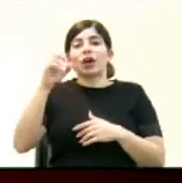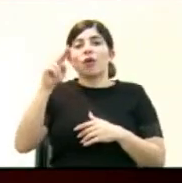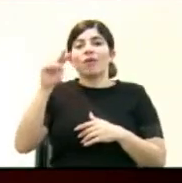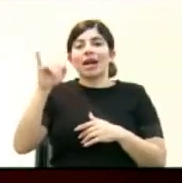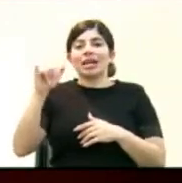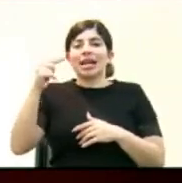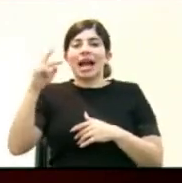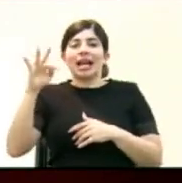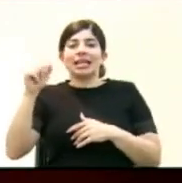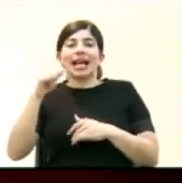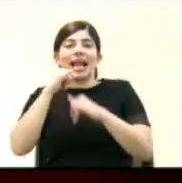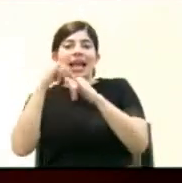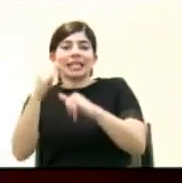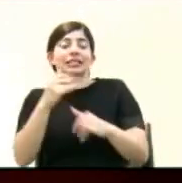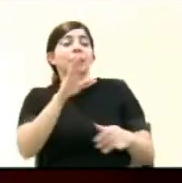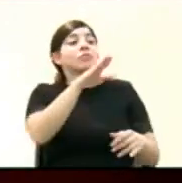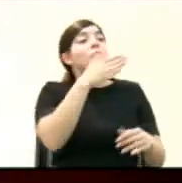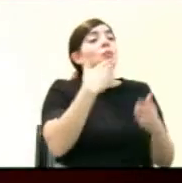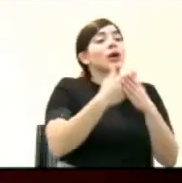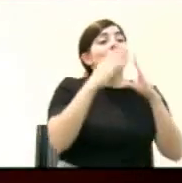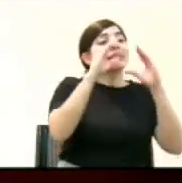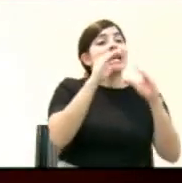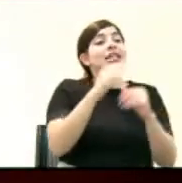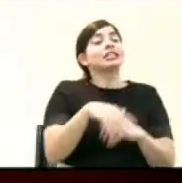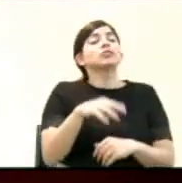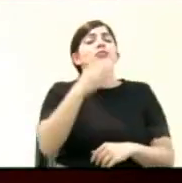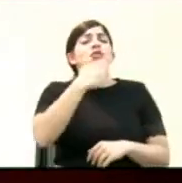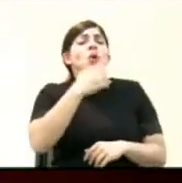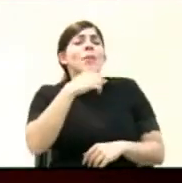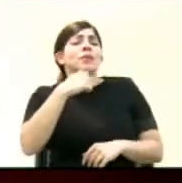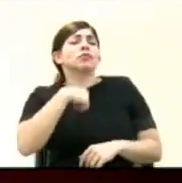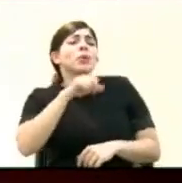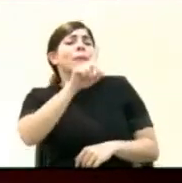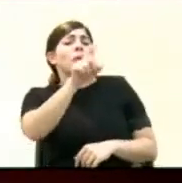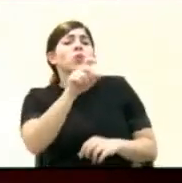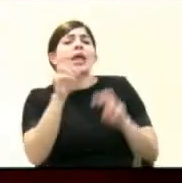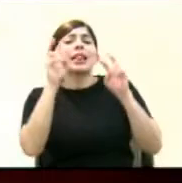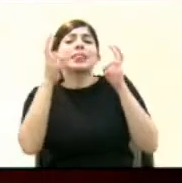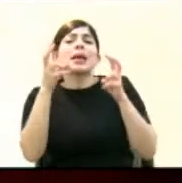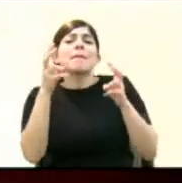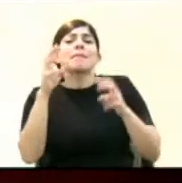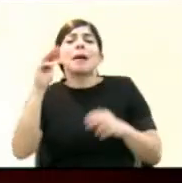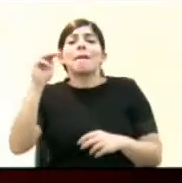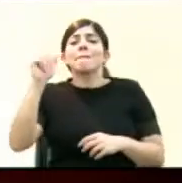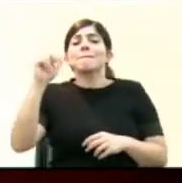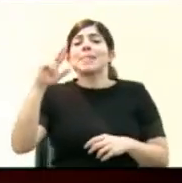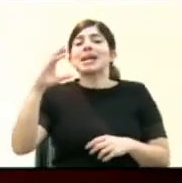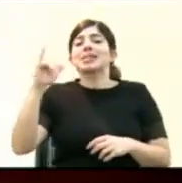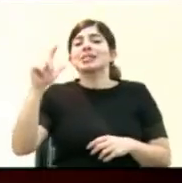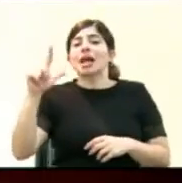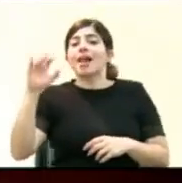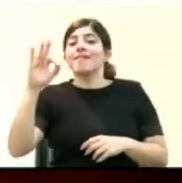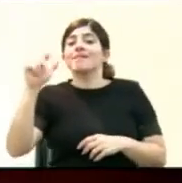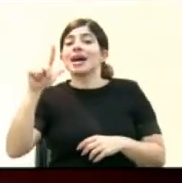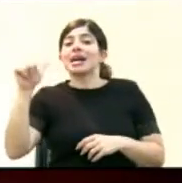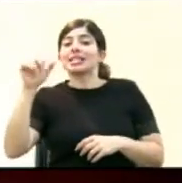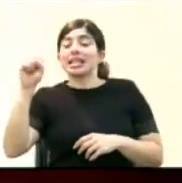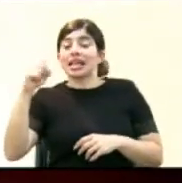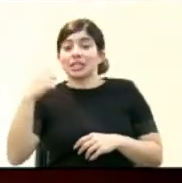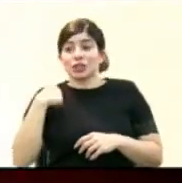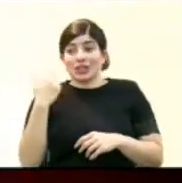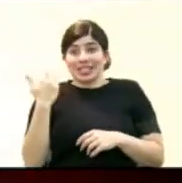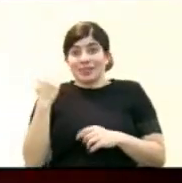Extra. Buenas tardes. Don Román, precisamente preguntaba por el tema de la Marcial Fallas. Yo vengo de allá